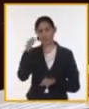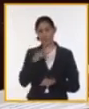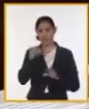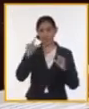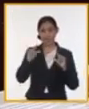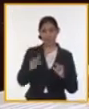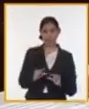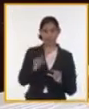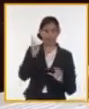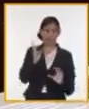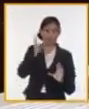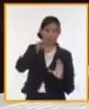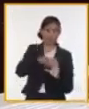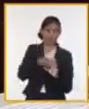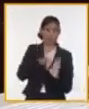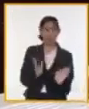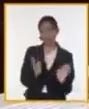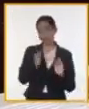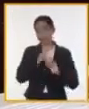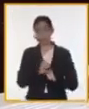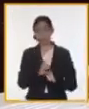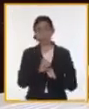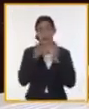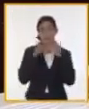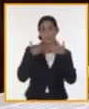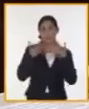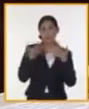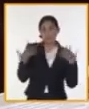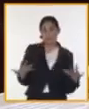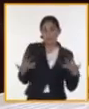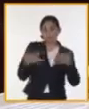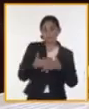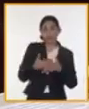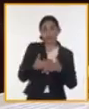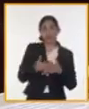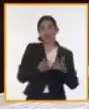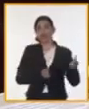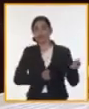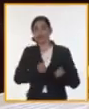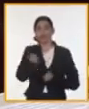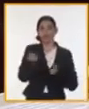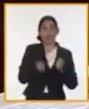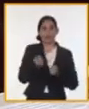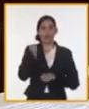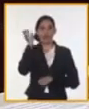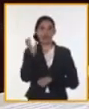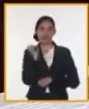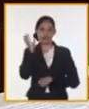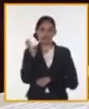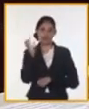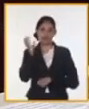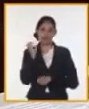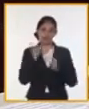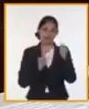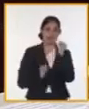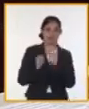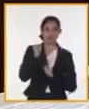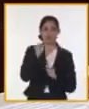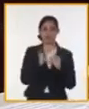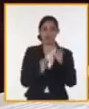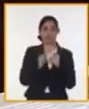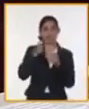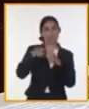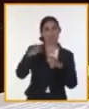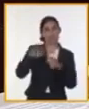combustibles y lubricantes que provocaron la arrancada tardía de la mayoría de los centrales y bueno, la inestabilidad que